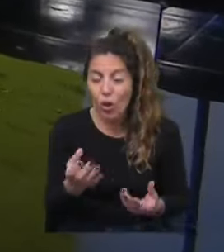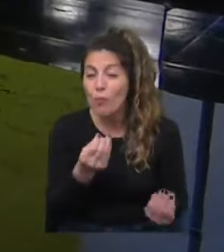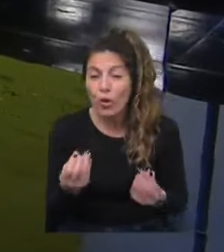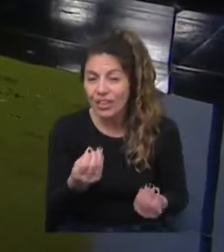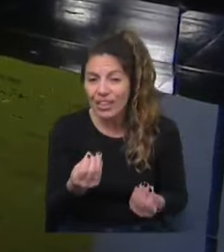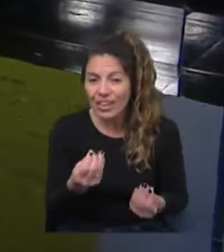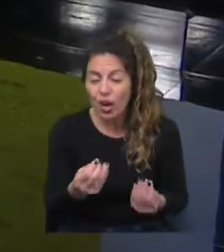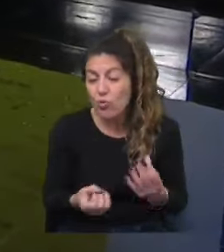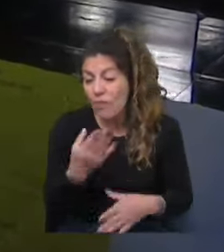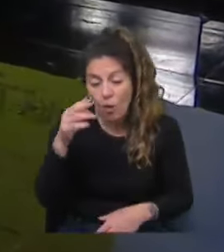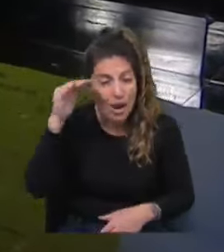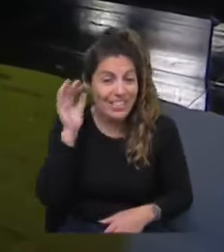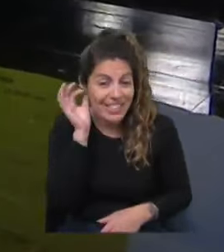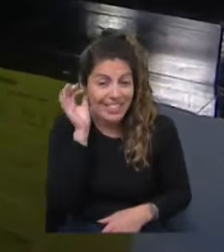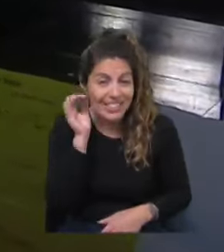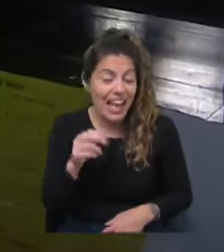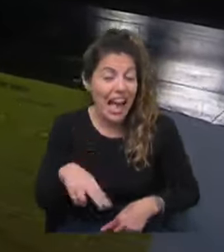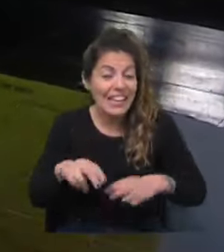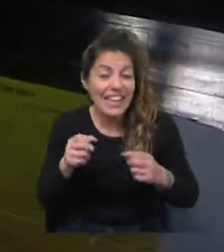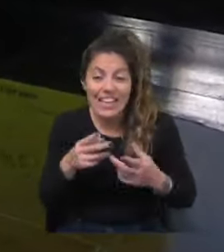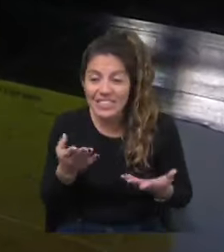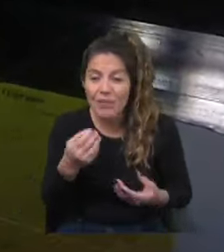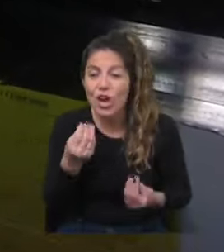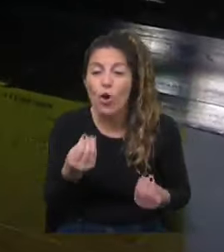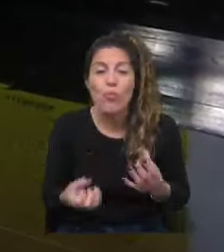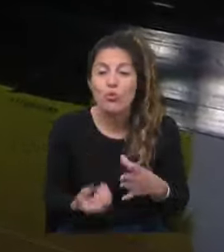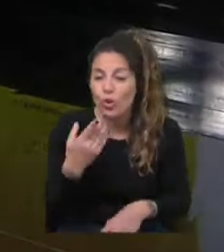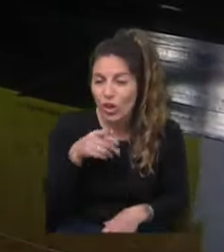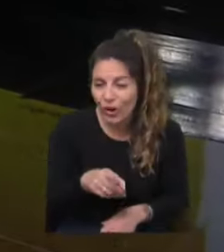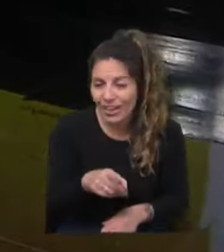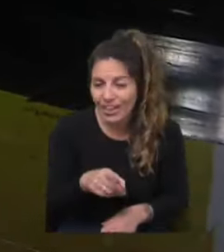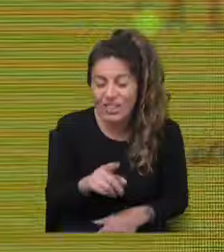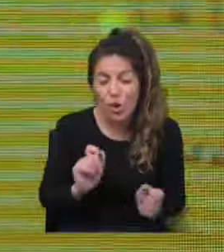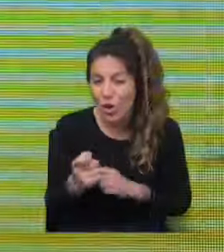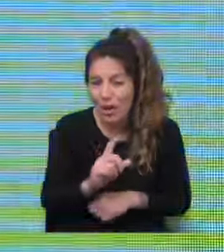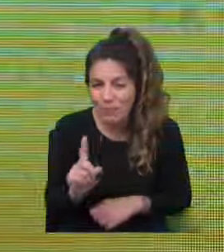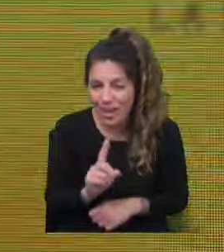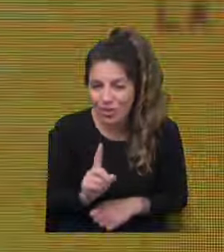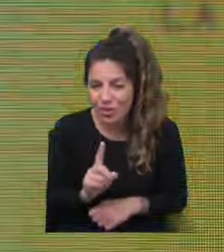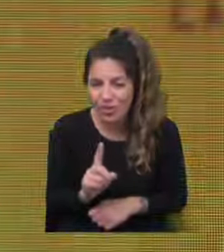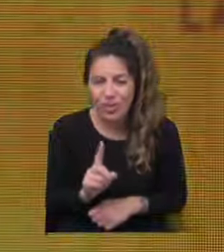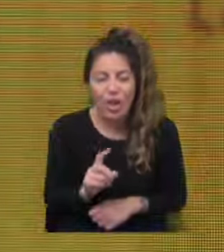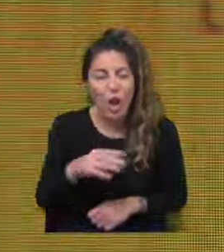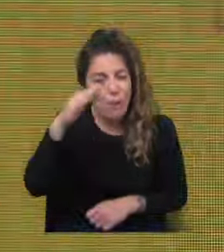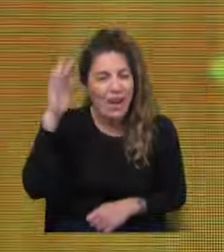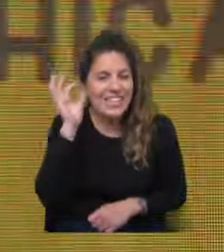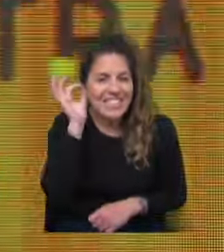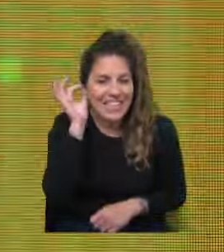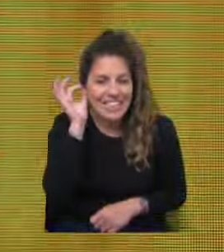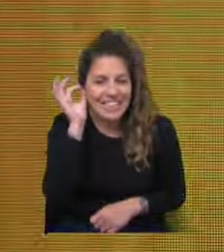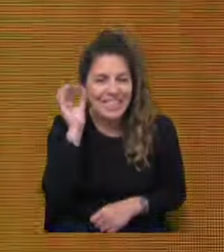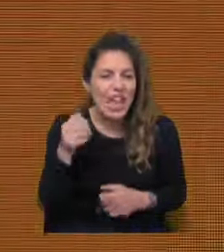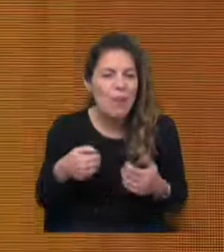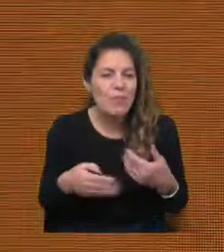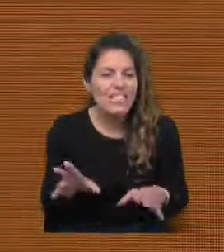a haber otros nuevos Marcet? Claro, hay tierra fértil para eso. Yo creo que sí, y eso no cambia con los años. Marcet entra